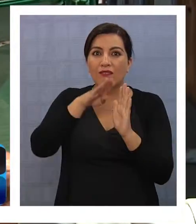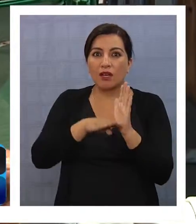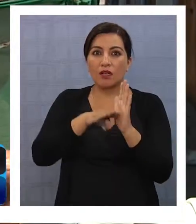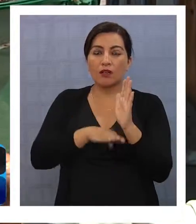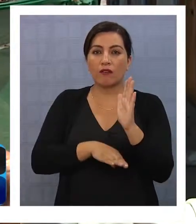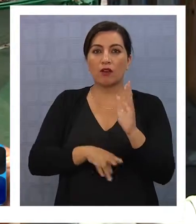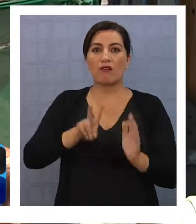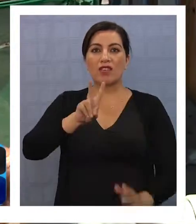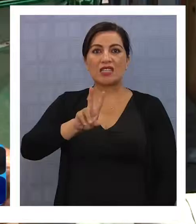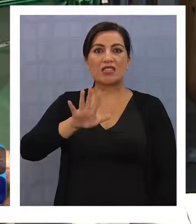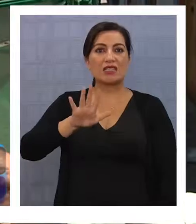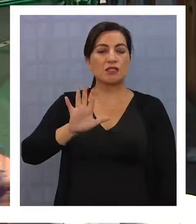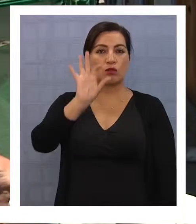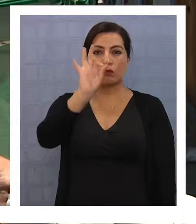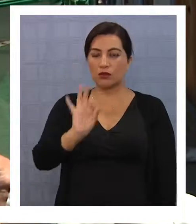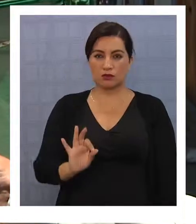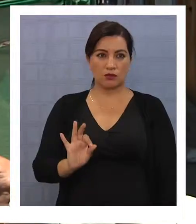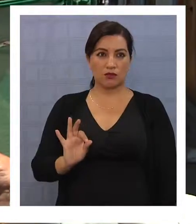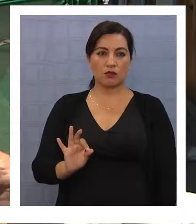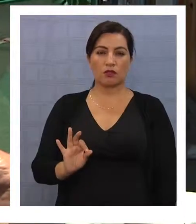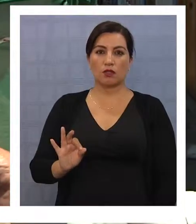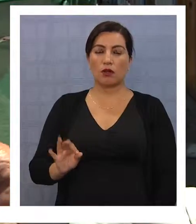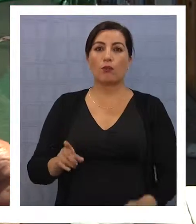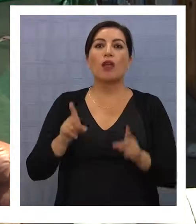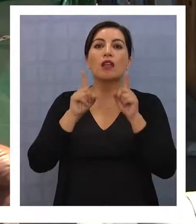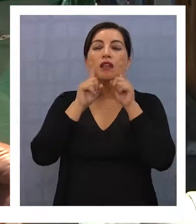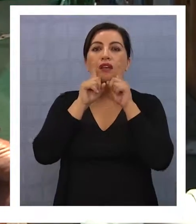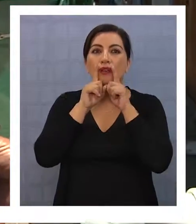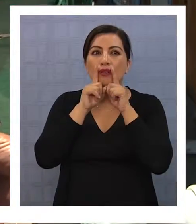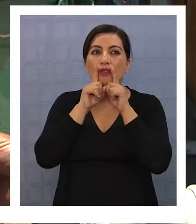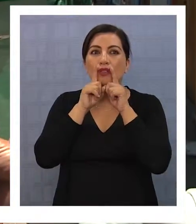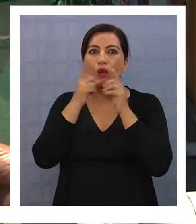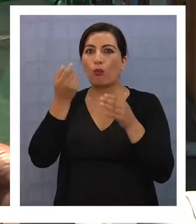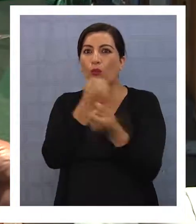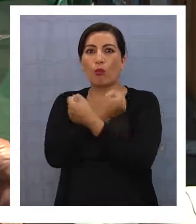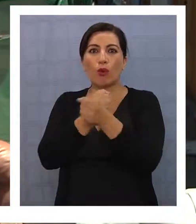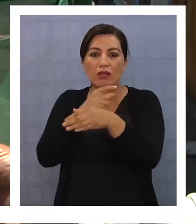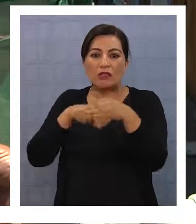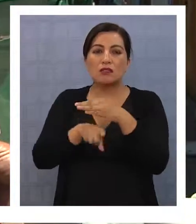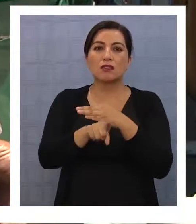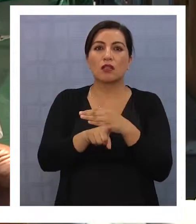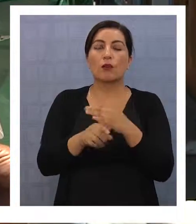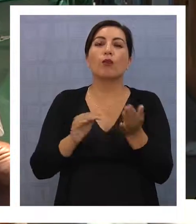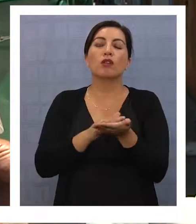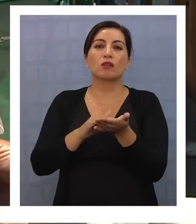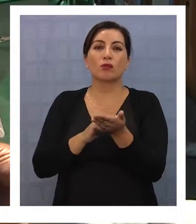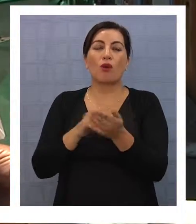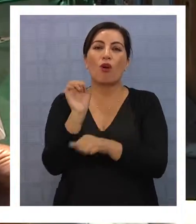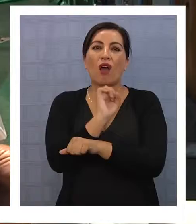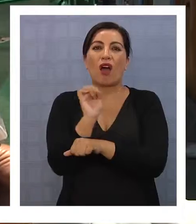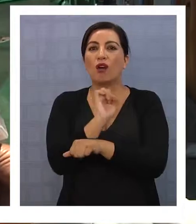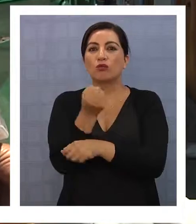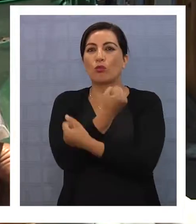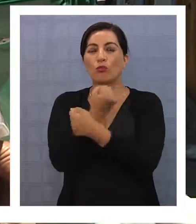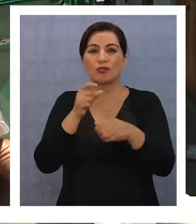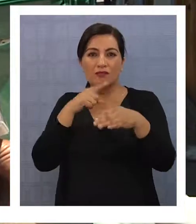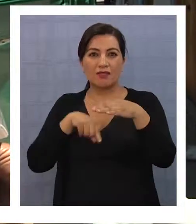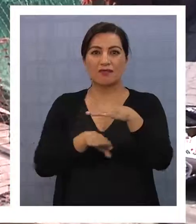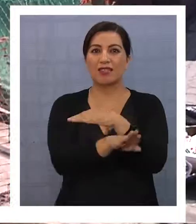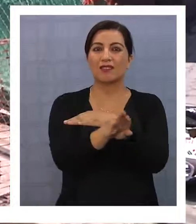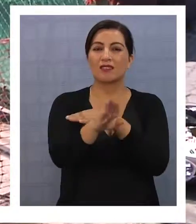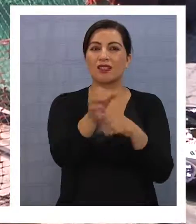% nosotros. No tenemos acceso para llegar al hotel, los pasajeros, las empresas, sus camionetas, sus vehículos, no pueden ingresar.